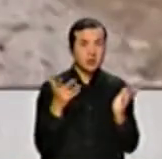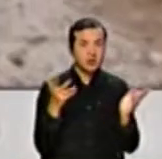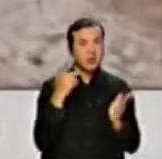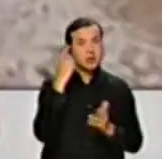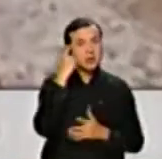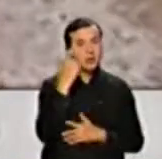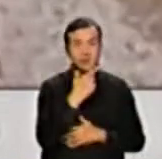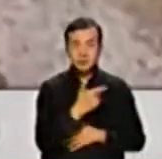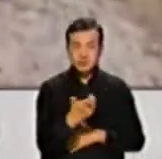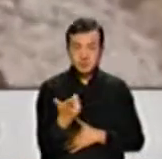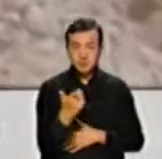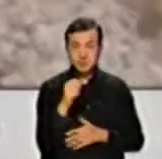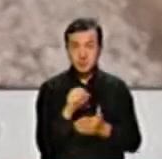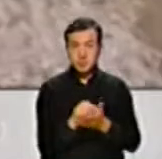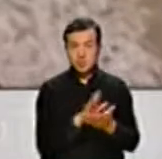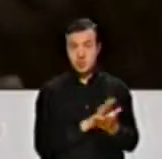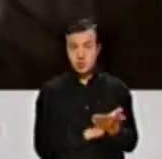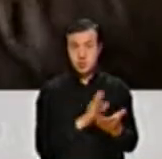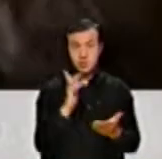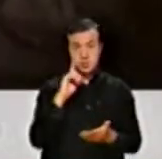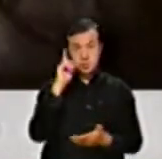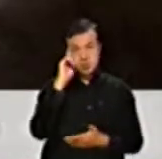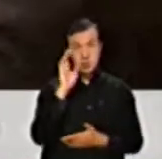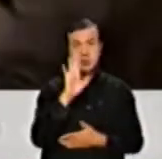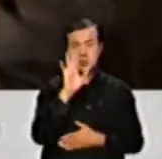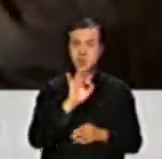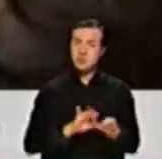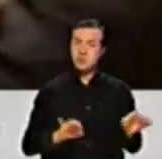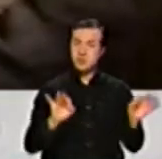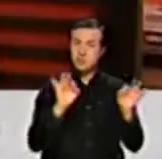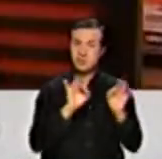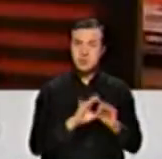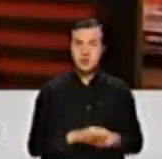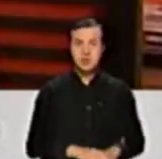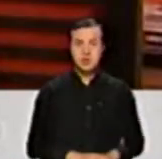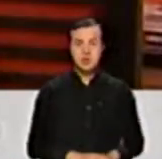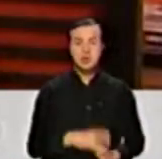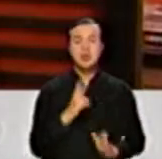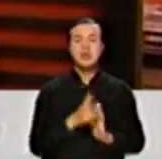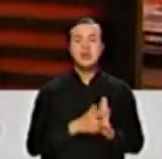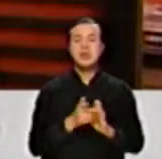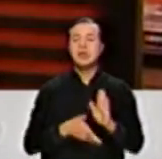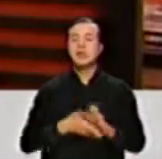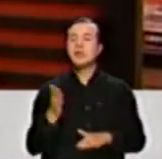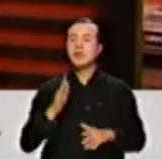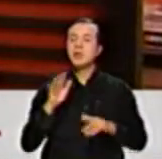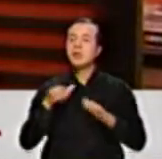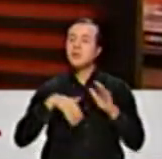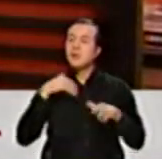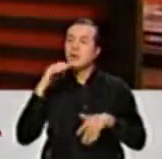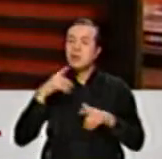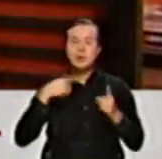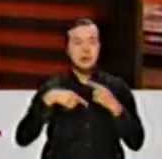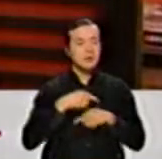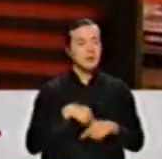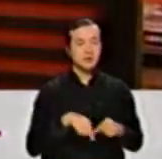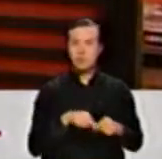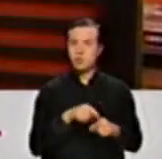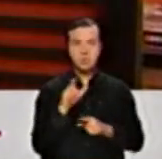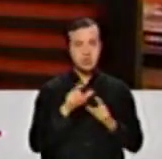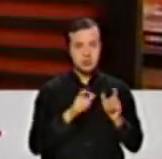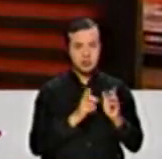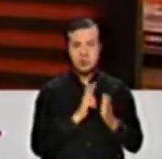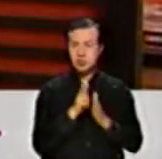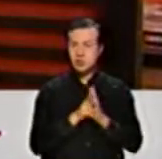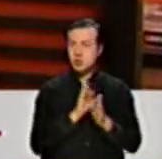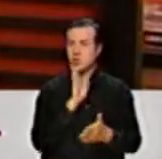que la sostenibilidad del proyecto estatal es indispensable. Nadie va a coger un tren para ir a bañarse y regresar, no. La gente va a